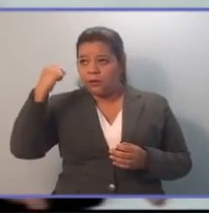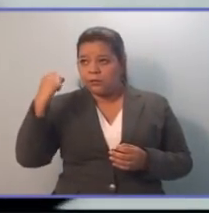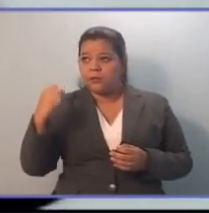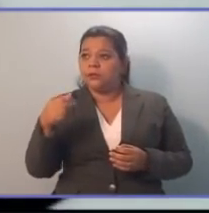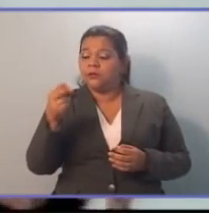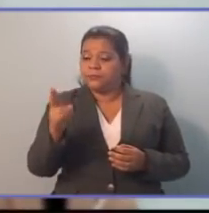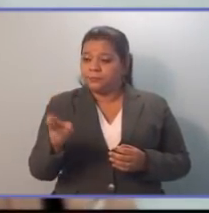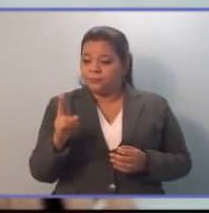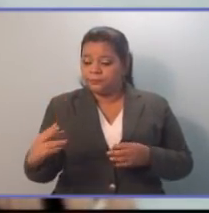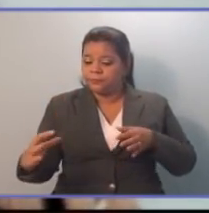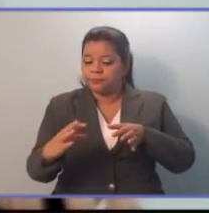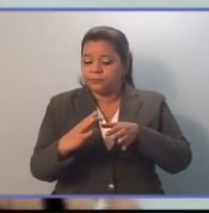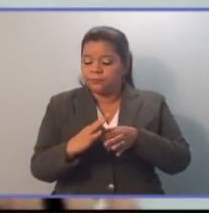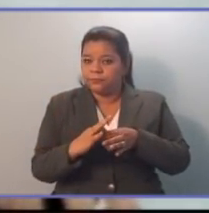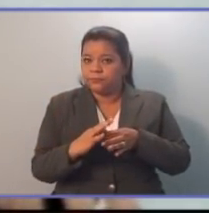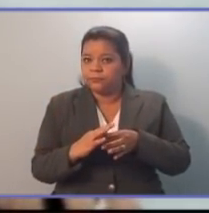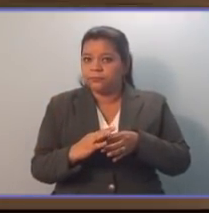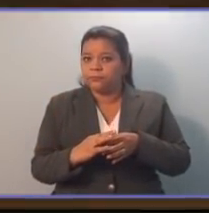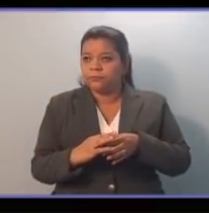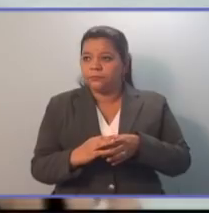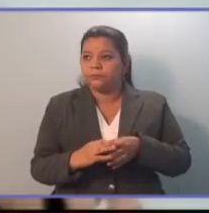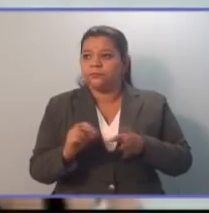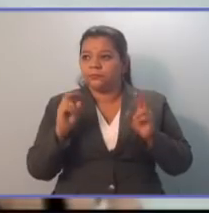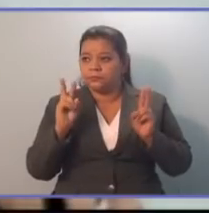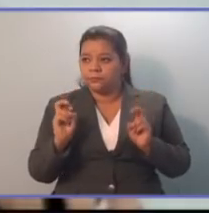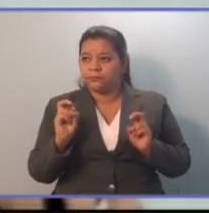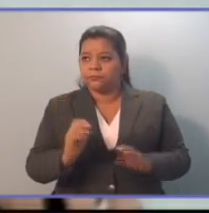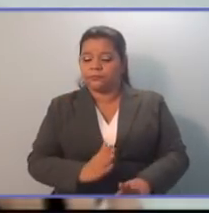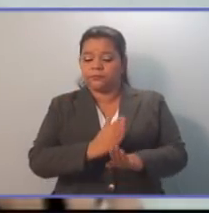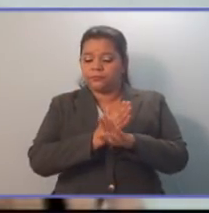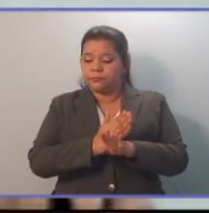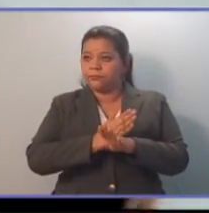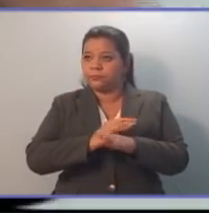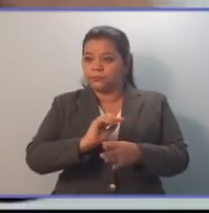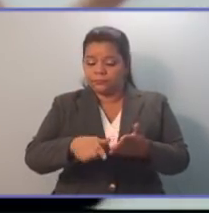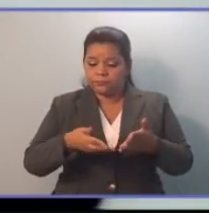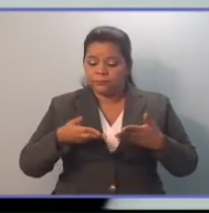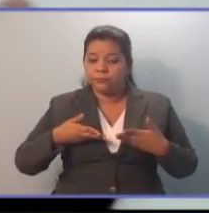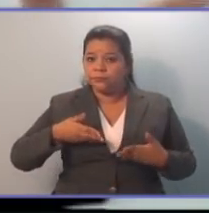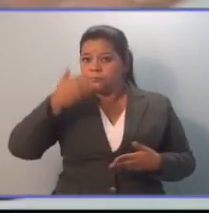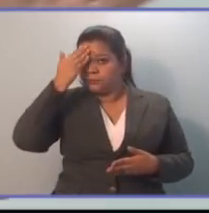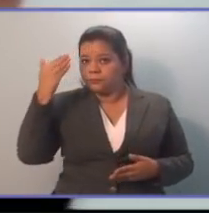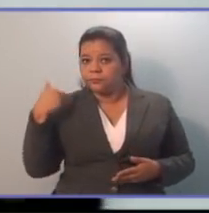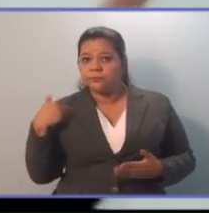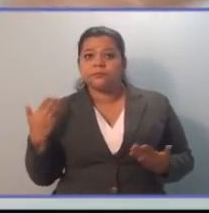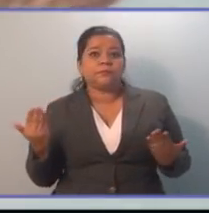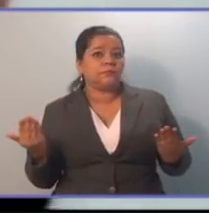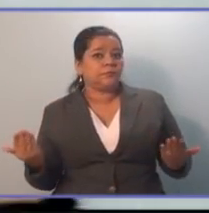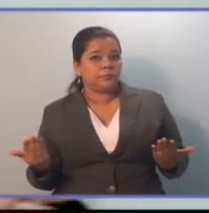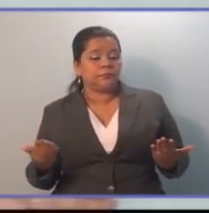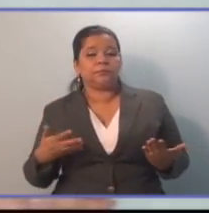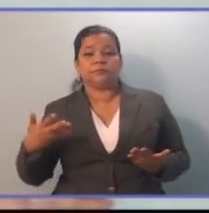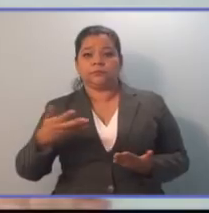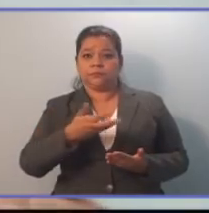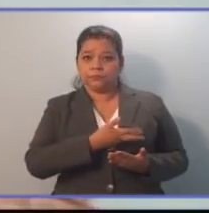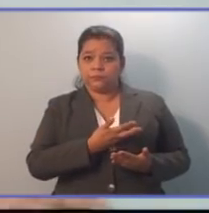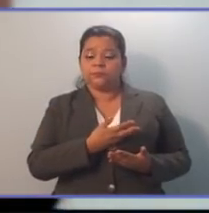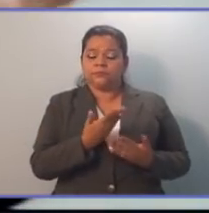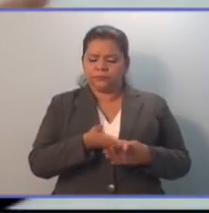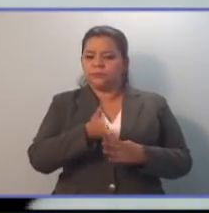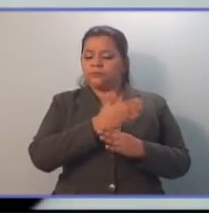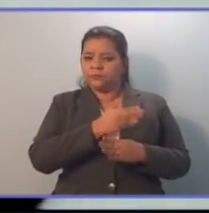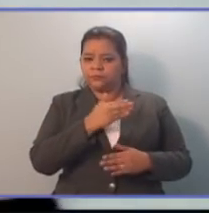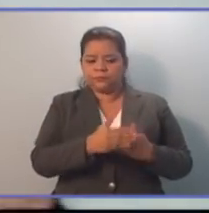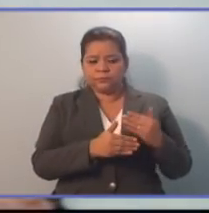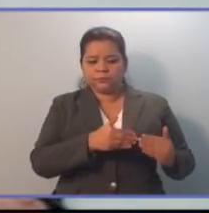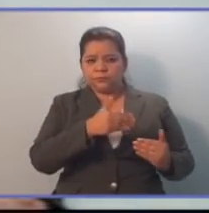misma relacionada con el aspecto de la defensa de los derechos de las mujeres, porque sacrificamos procesos ya existentes como